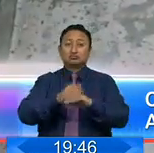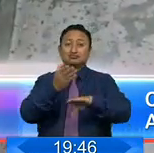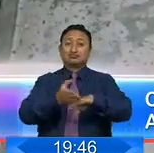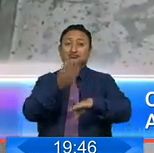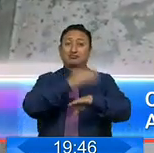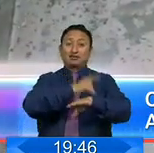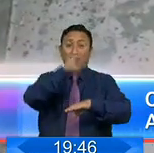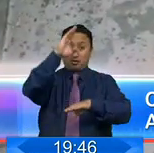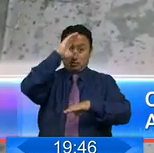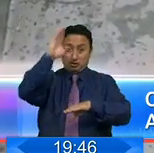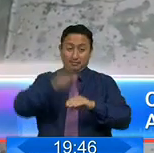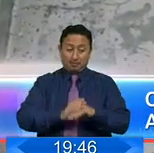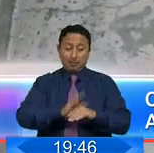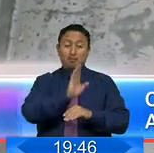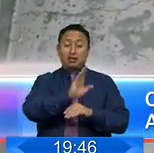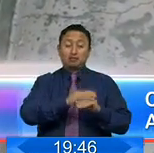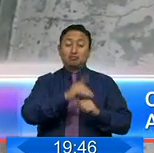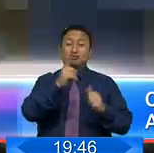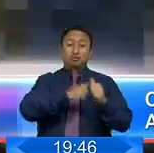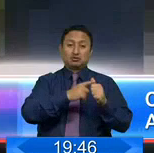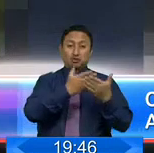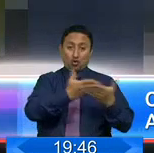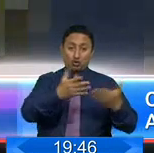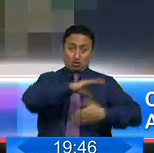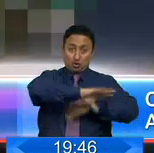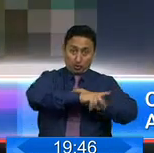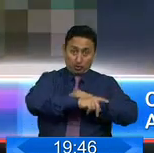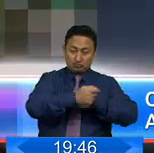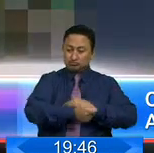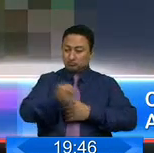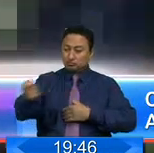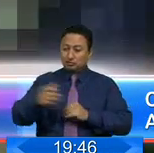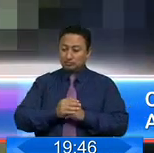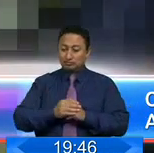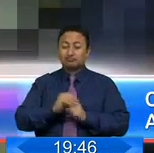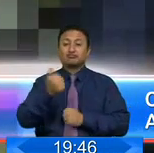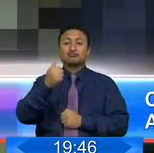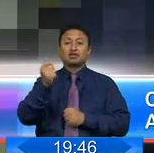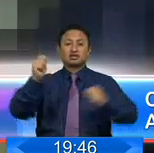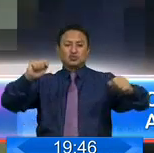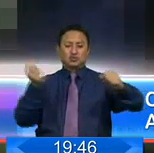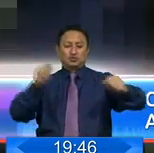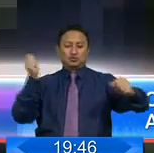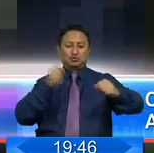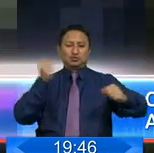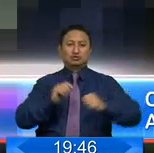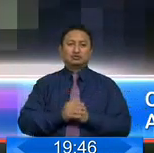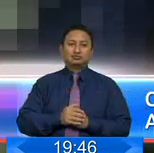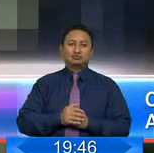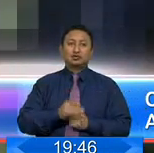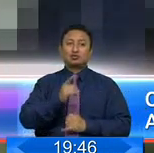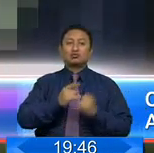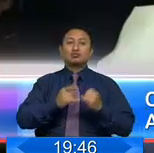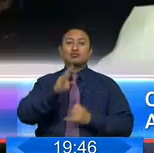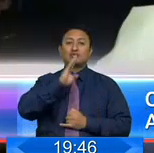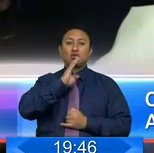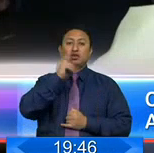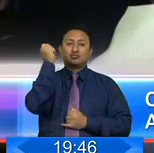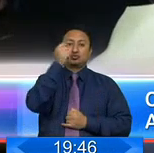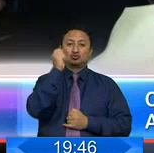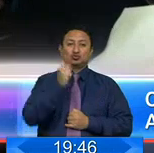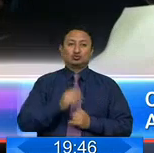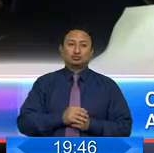a la policía, devuelva lo robado y además reciba 10 azotes y un baño de purificación con agua y ortiga. El Cabildo